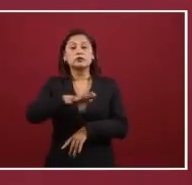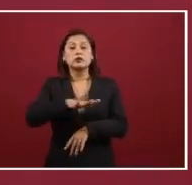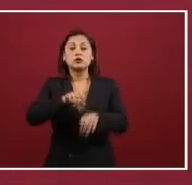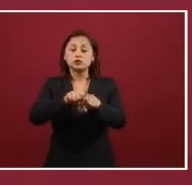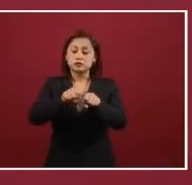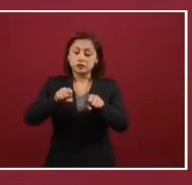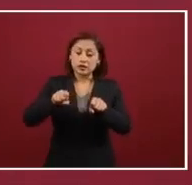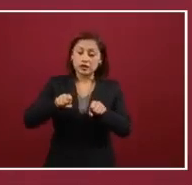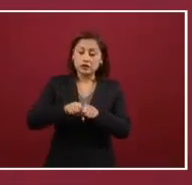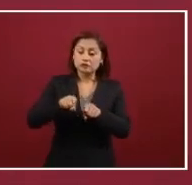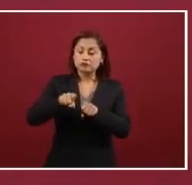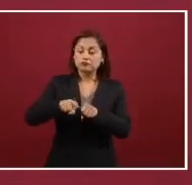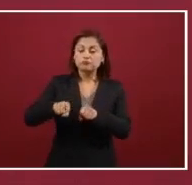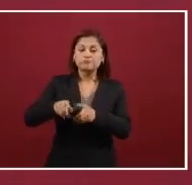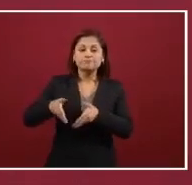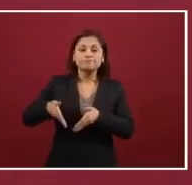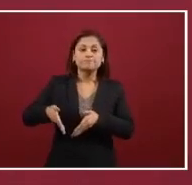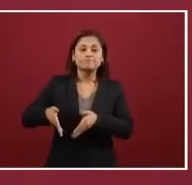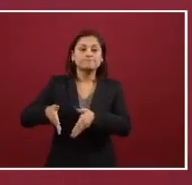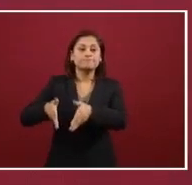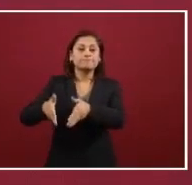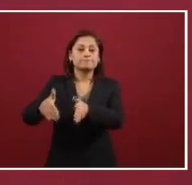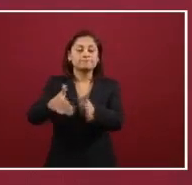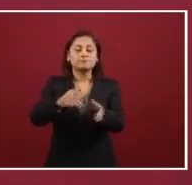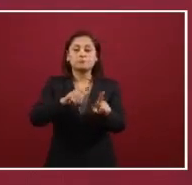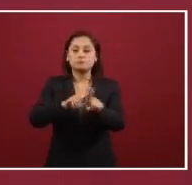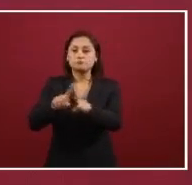corredores, desde luego